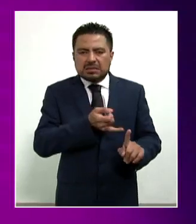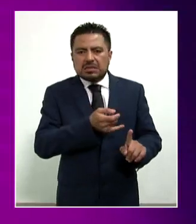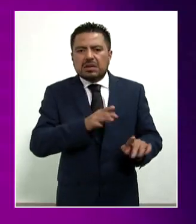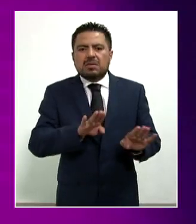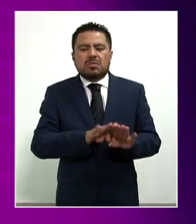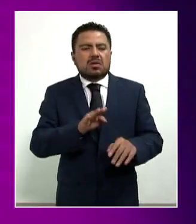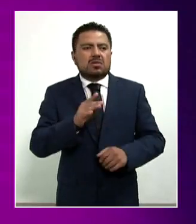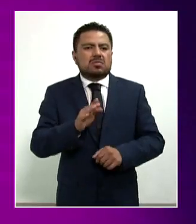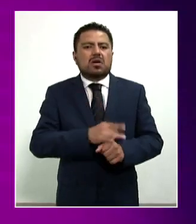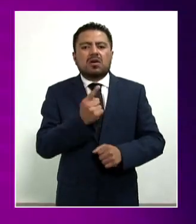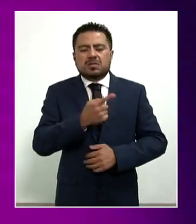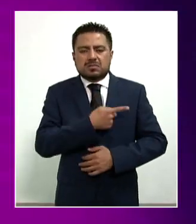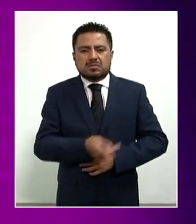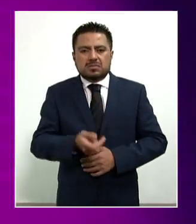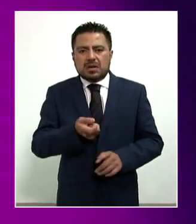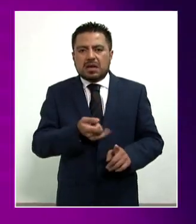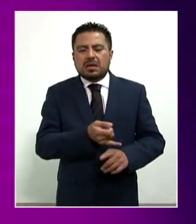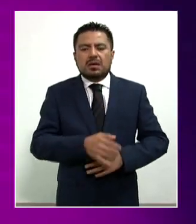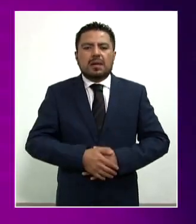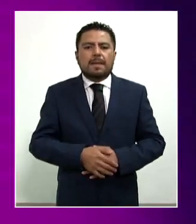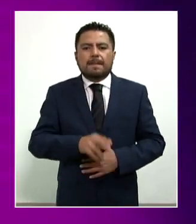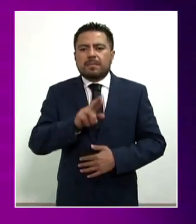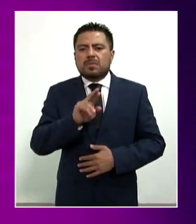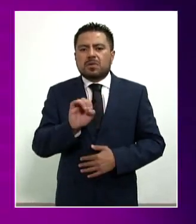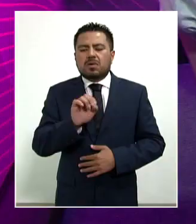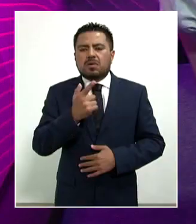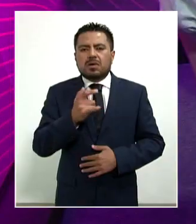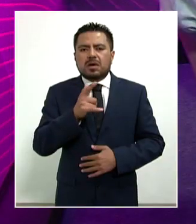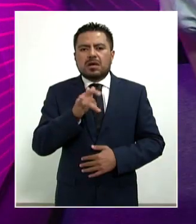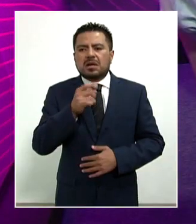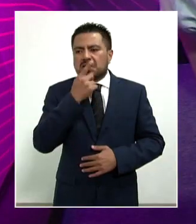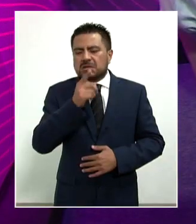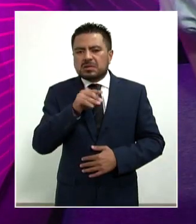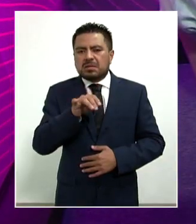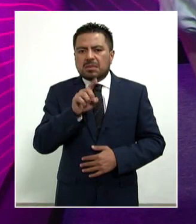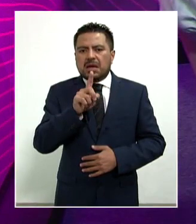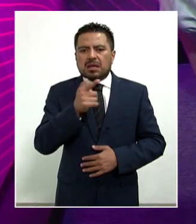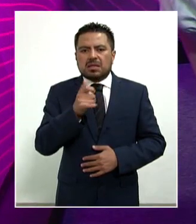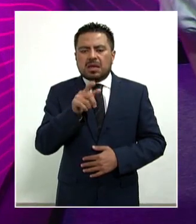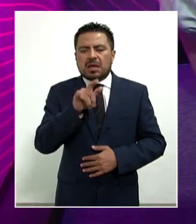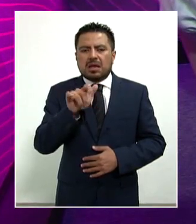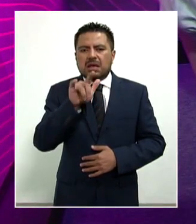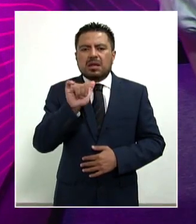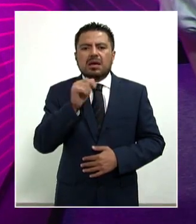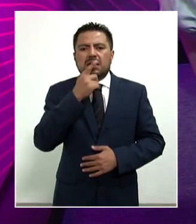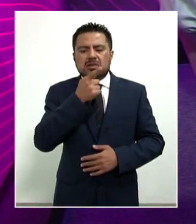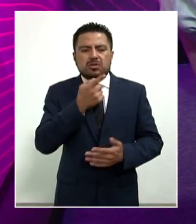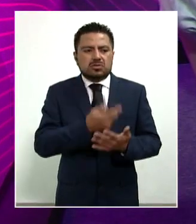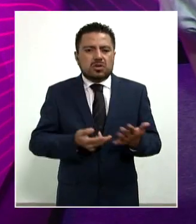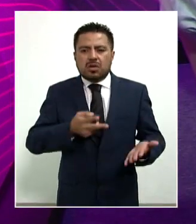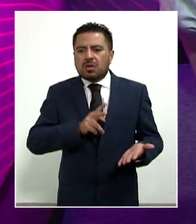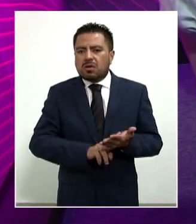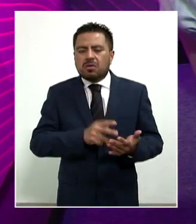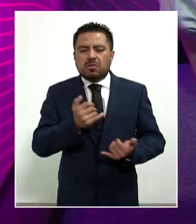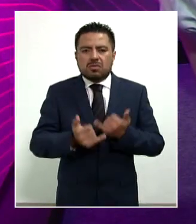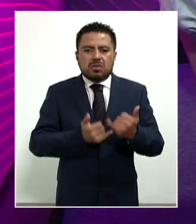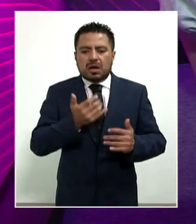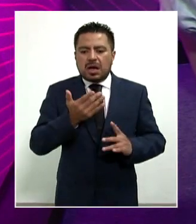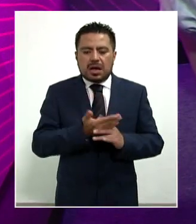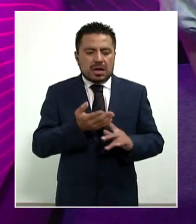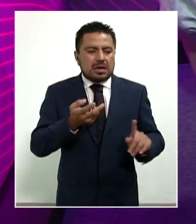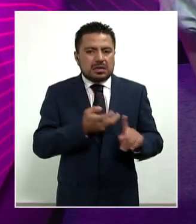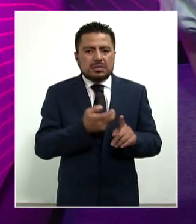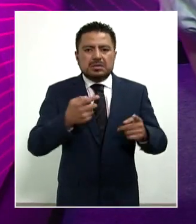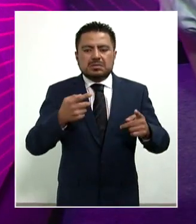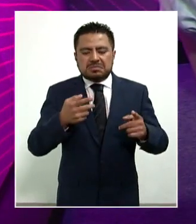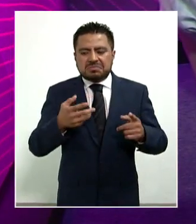por ser pobre. Y Rogelio, dice Magdalena entonces que está este doble juego. Por un lado,